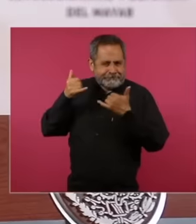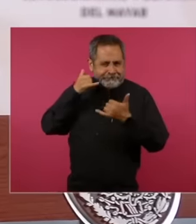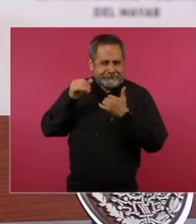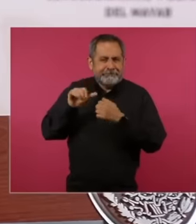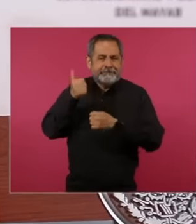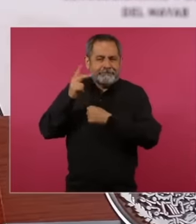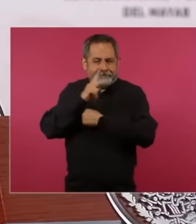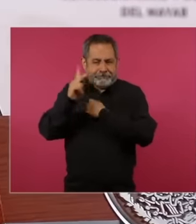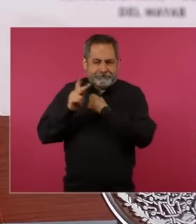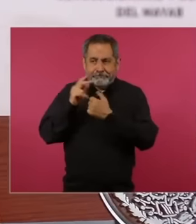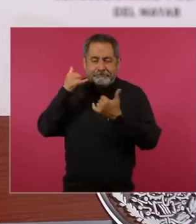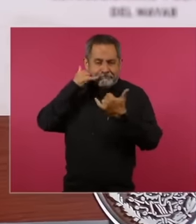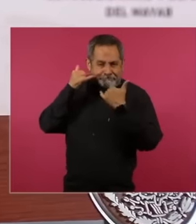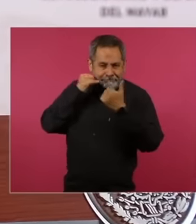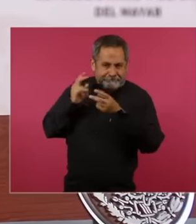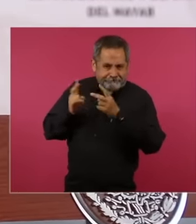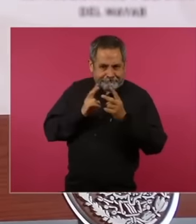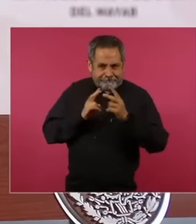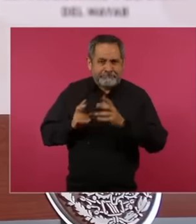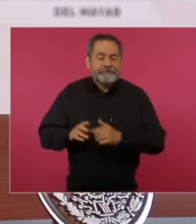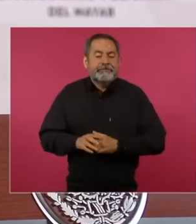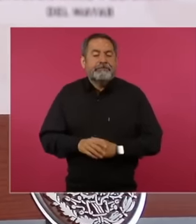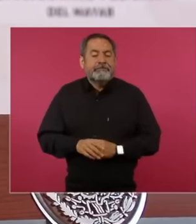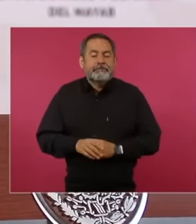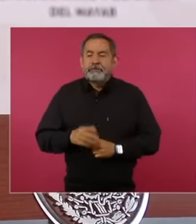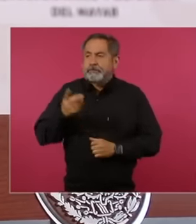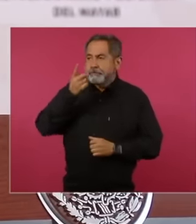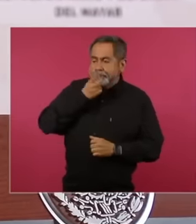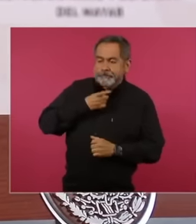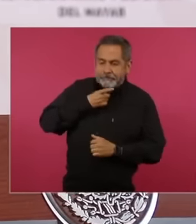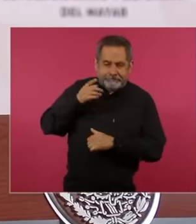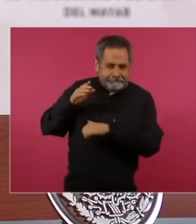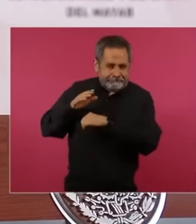otros países, y me dicen